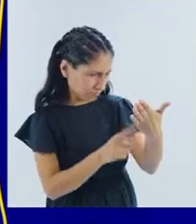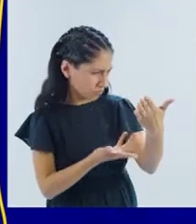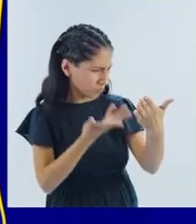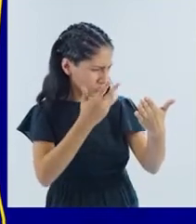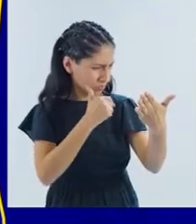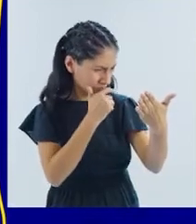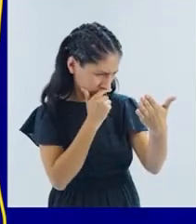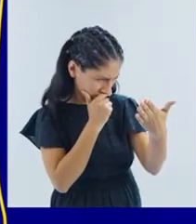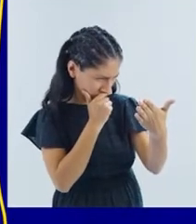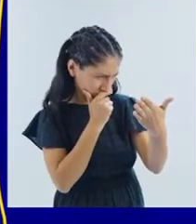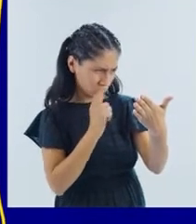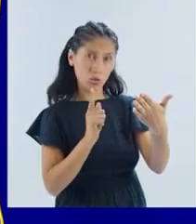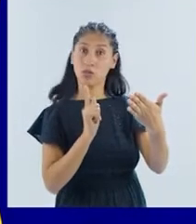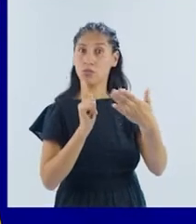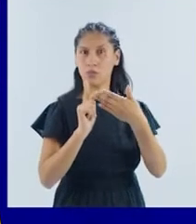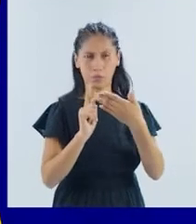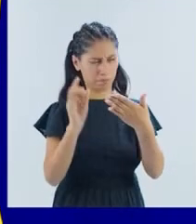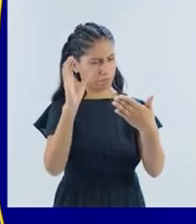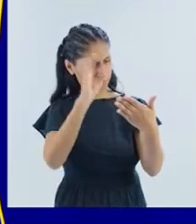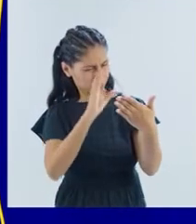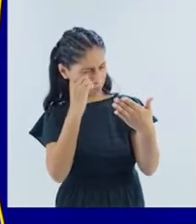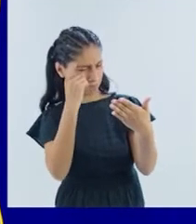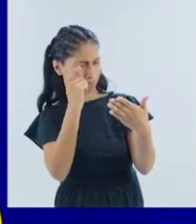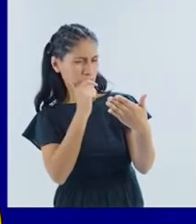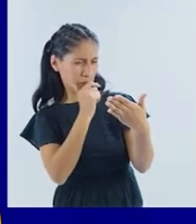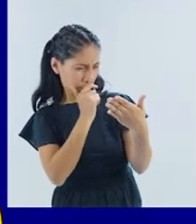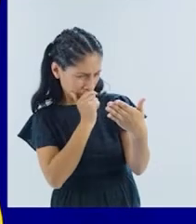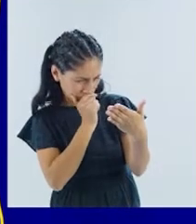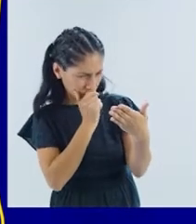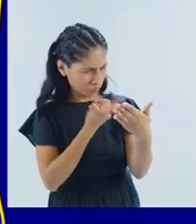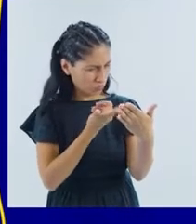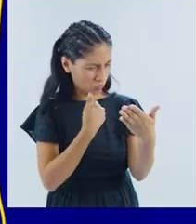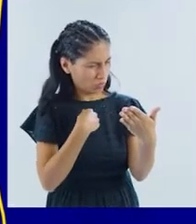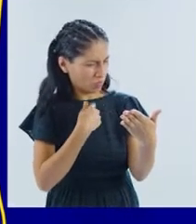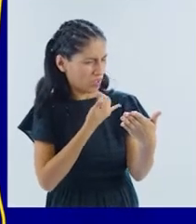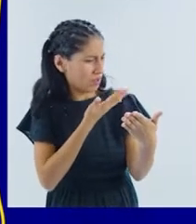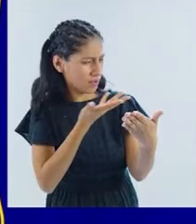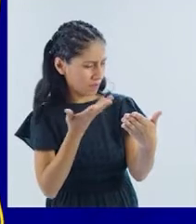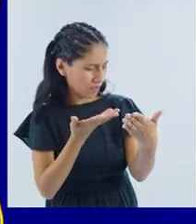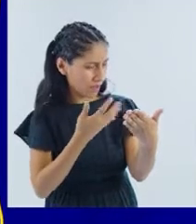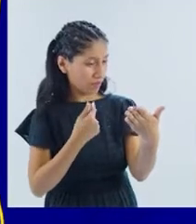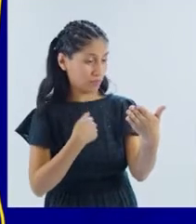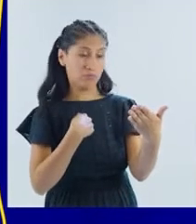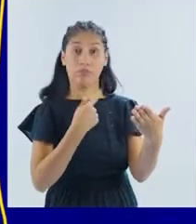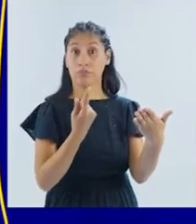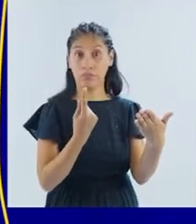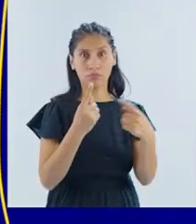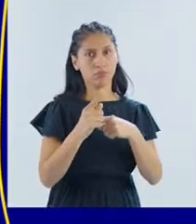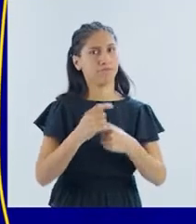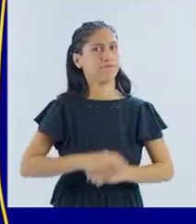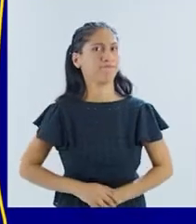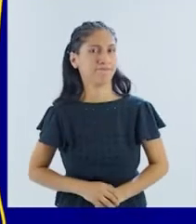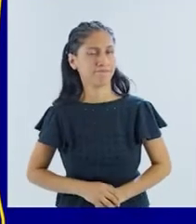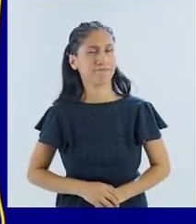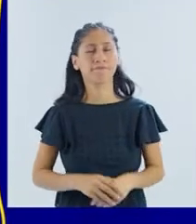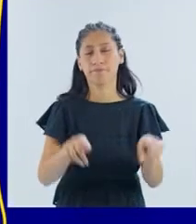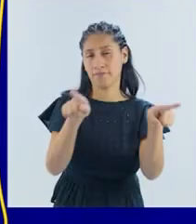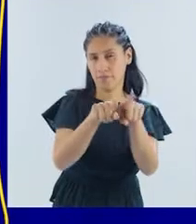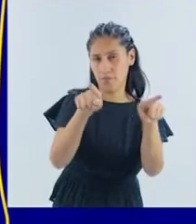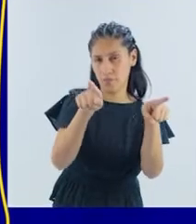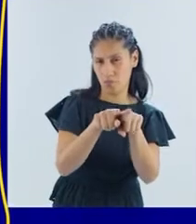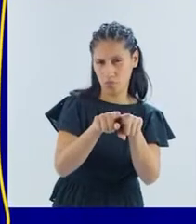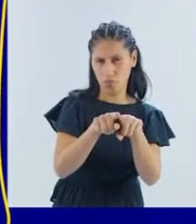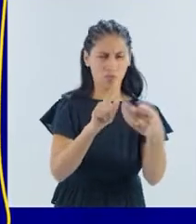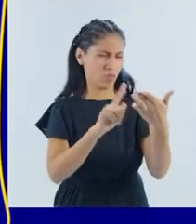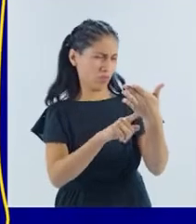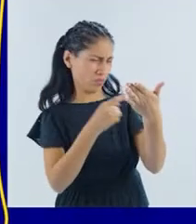etc. Es decir, buscan la reacción y respuesta del receptor en relación con alguna temática legal. Por otro lado,